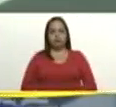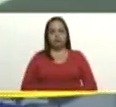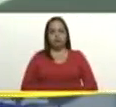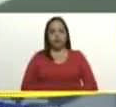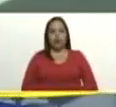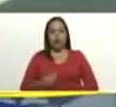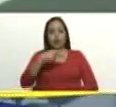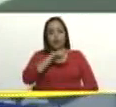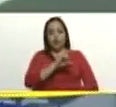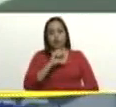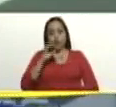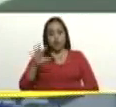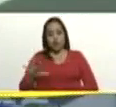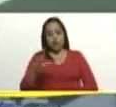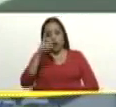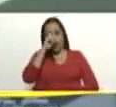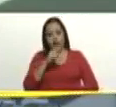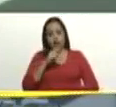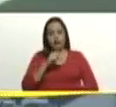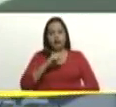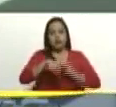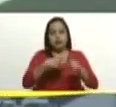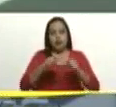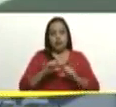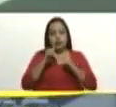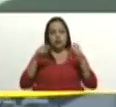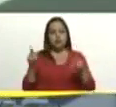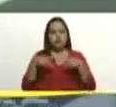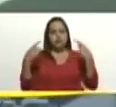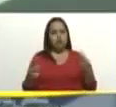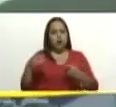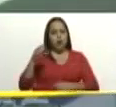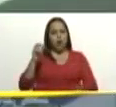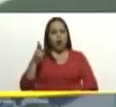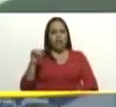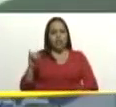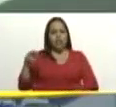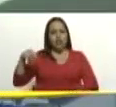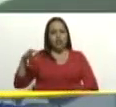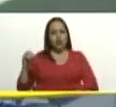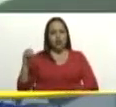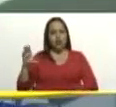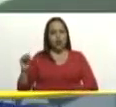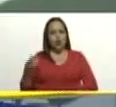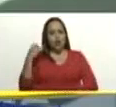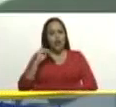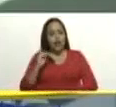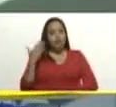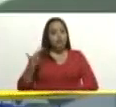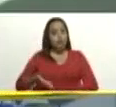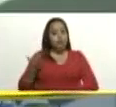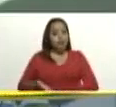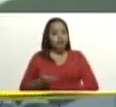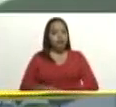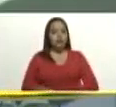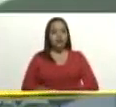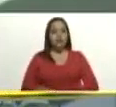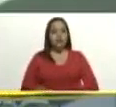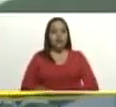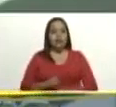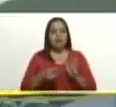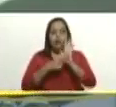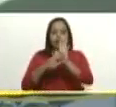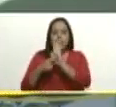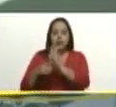lo que era la necesidad no solo de ganar las batallas de la guerra en su época